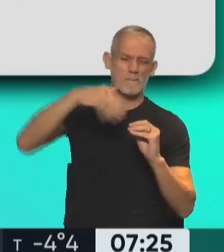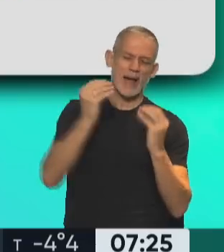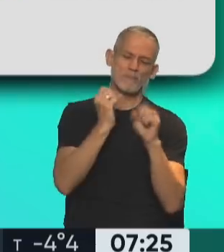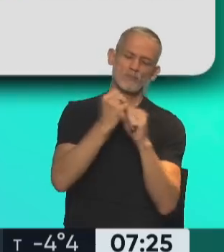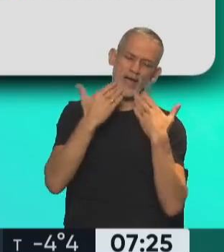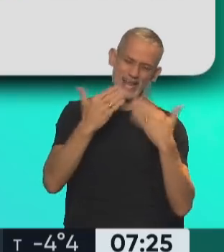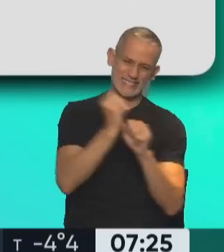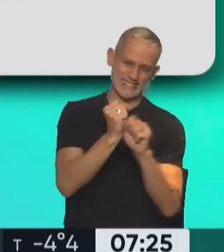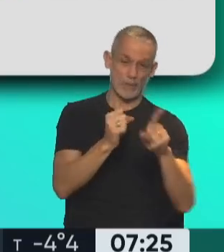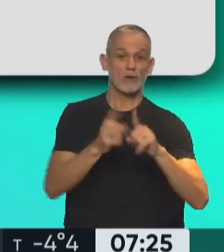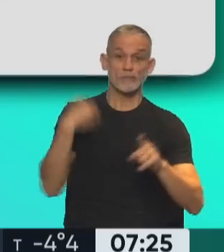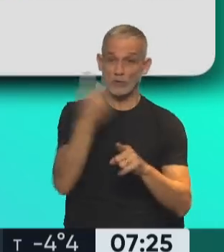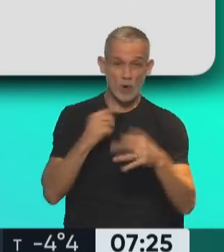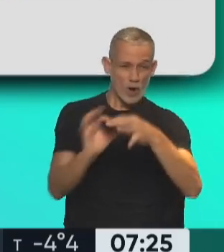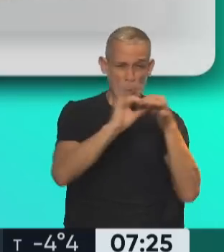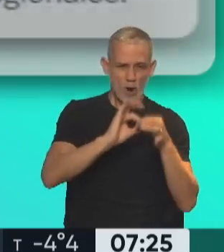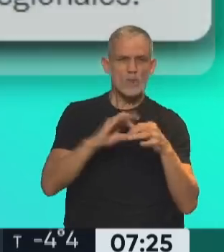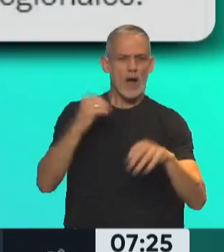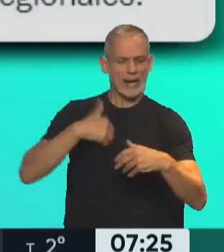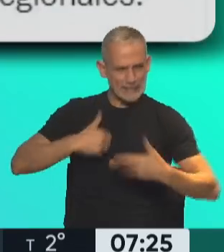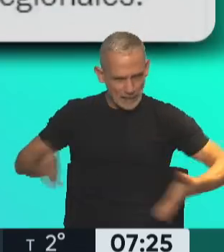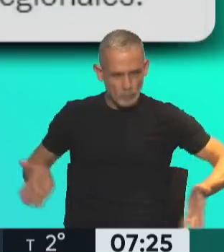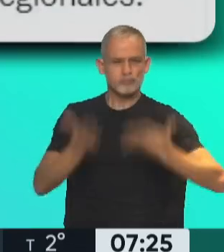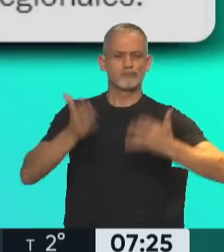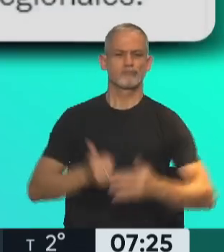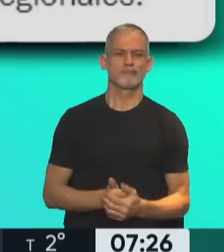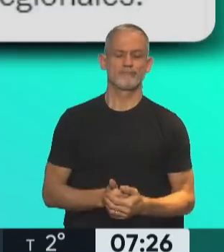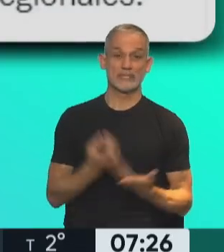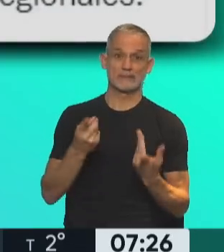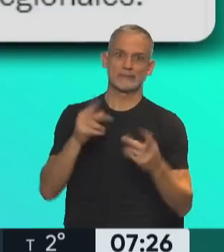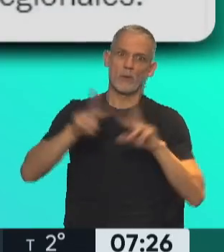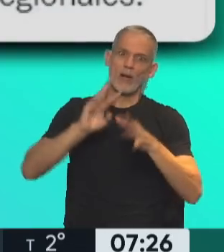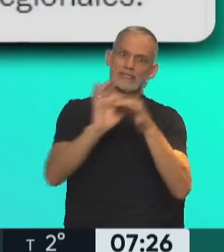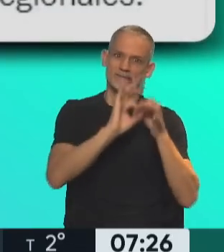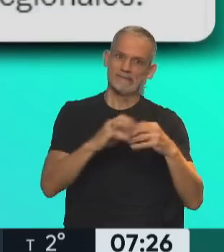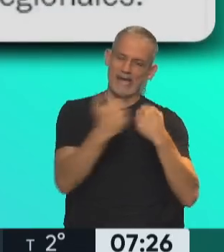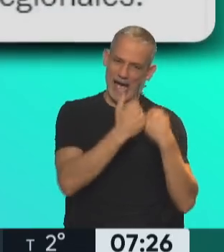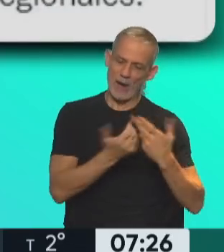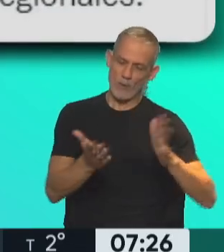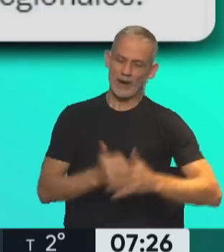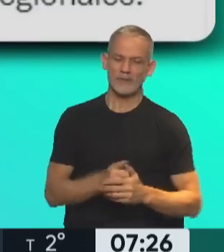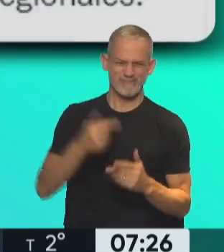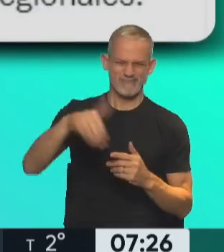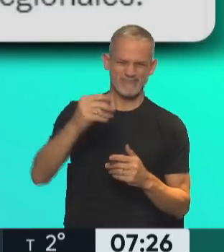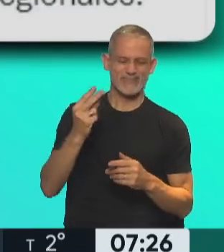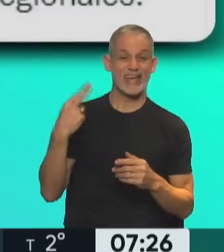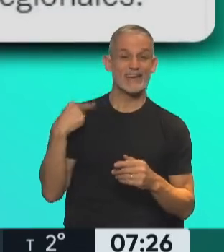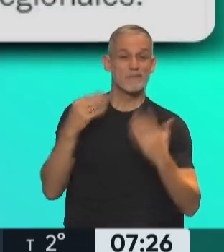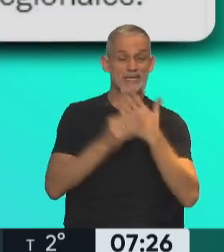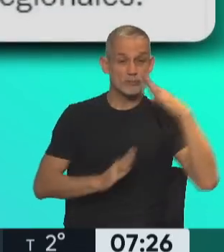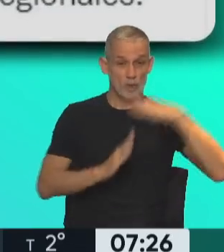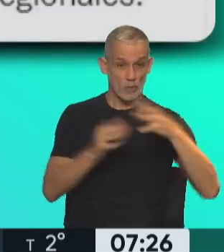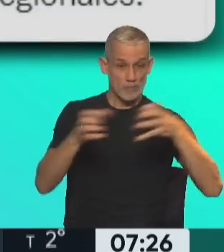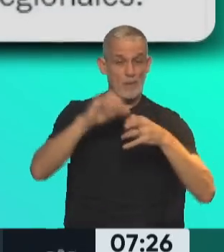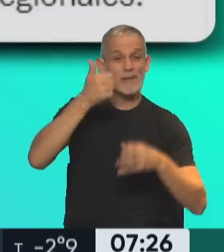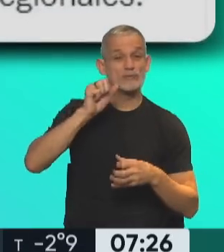seguiremos poniendo a la Argentina de pie, bueno, buscando consenso, ¿no? En un ratito vamos a estar escuchando al jefe de gabinete Juan Mansur, que